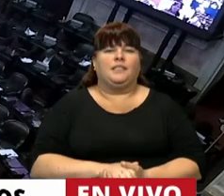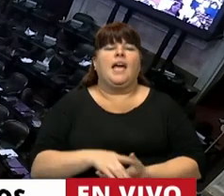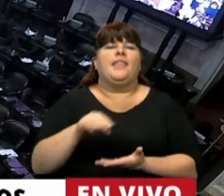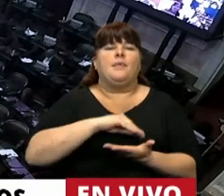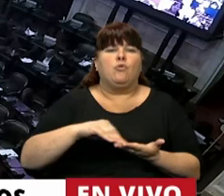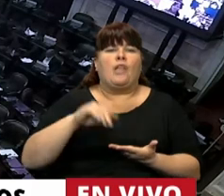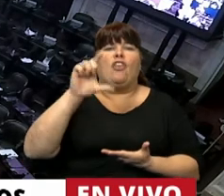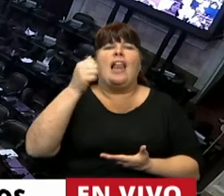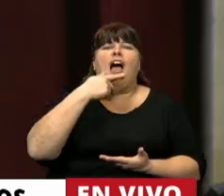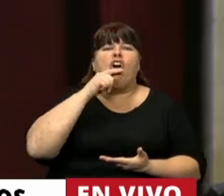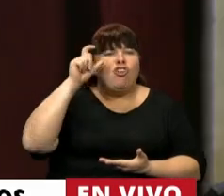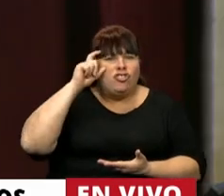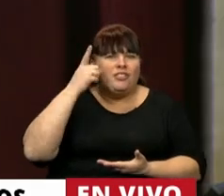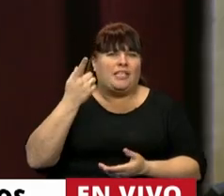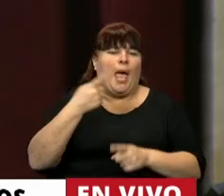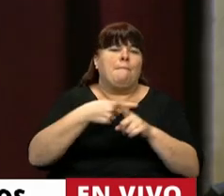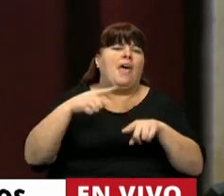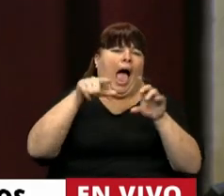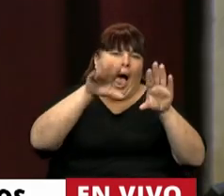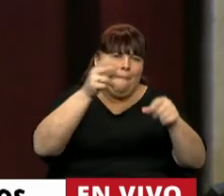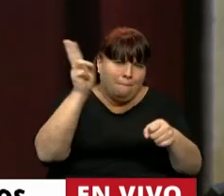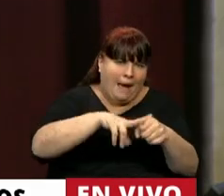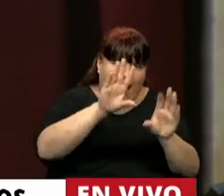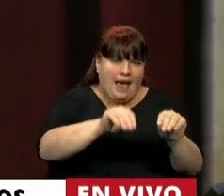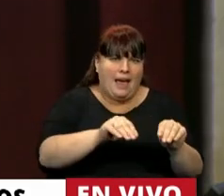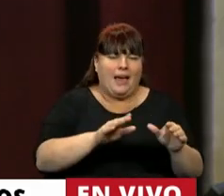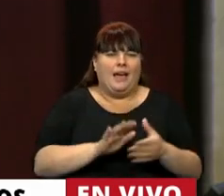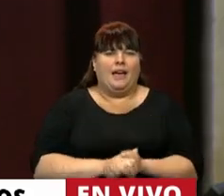Diputado Lacoste, no se me entusiasme y ahora apague el micrófono.